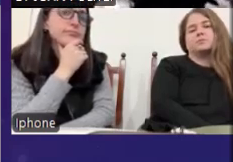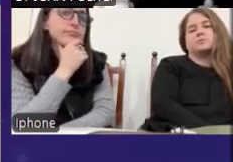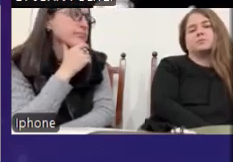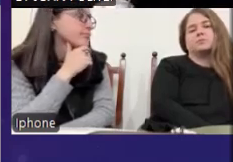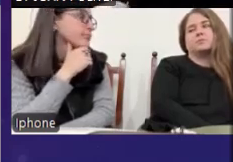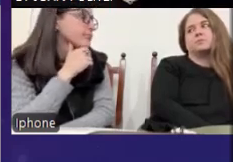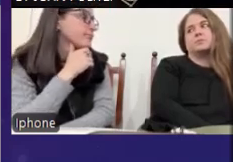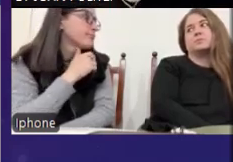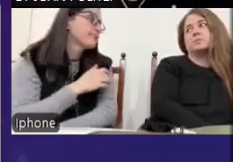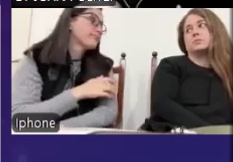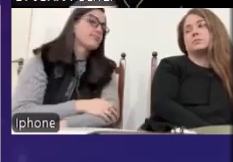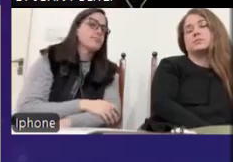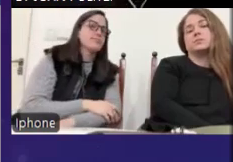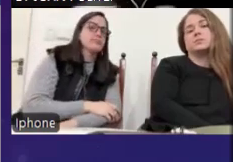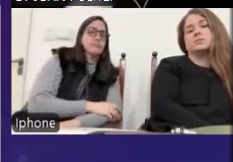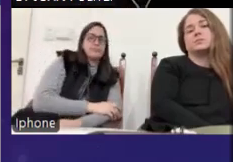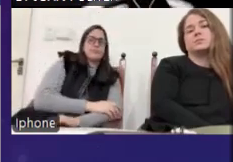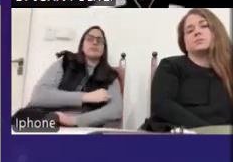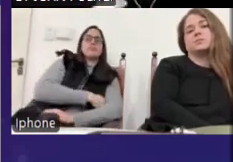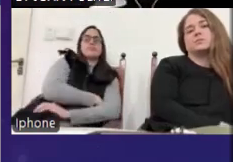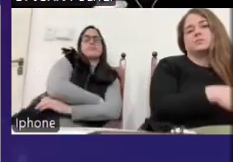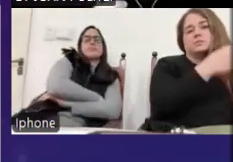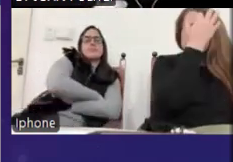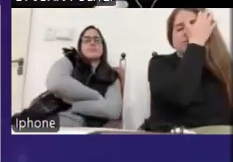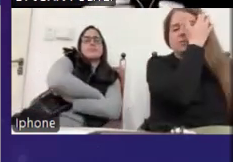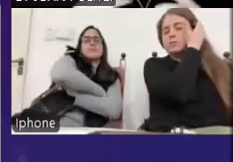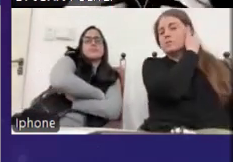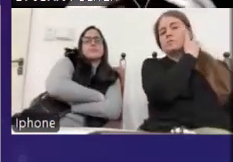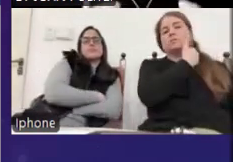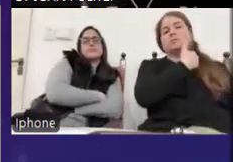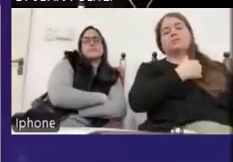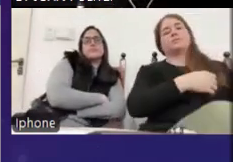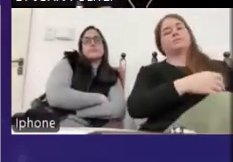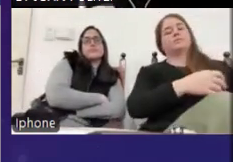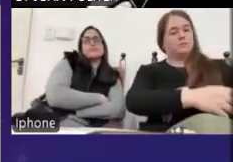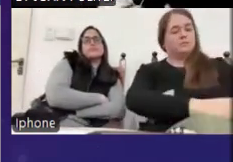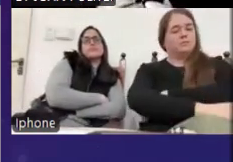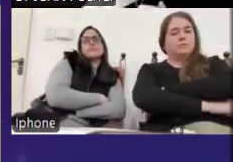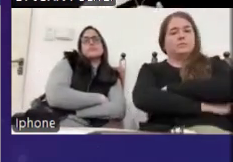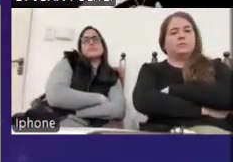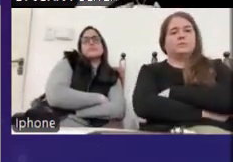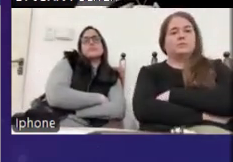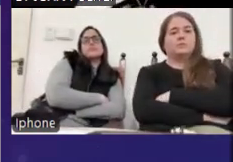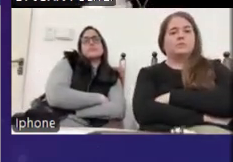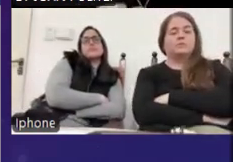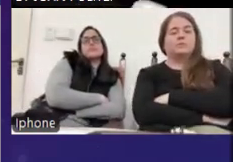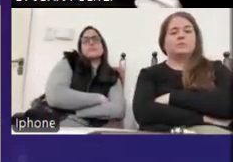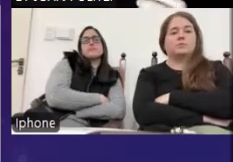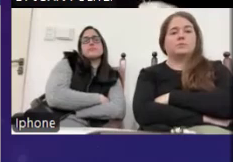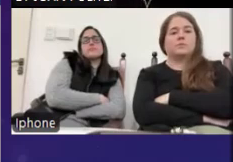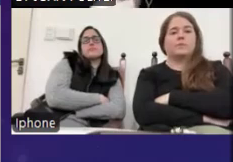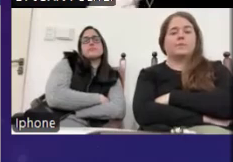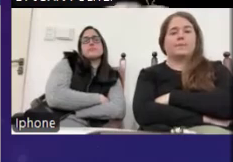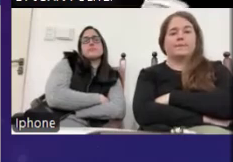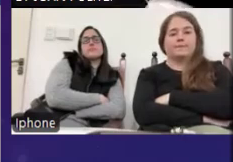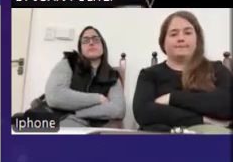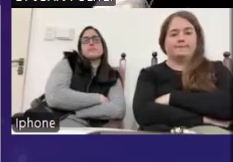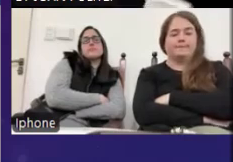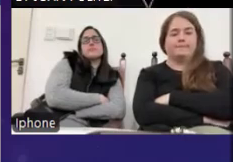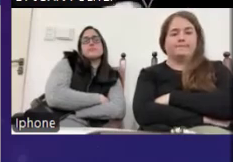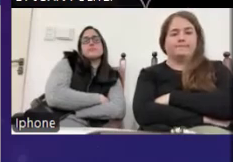claro. Entonces el hígado fabrica la enzima, esas células se van muriendo, pero la que